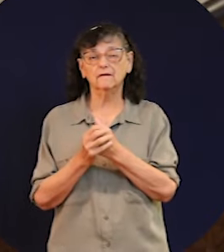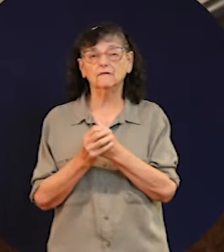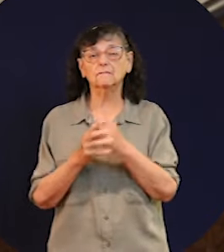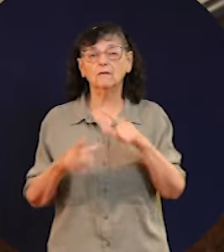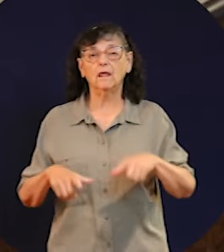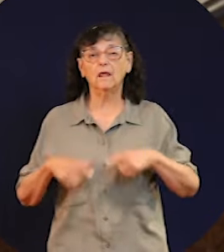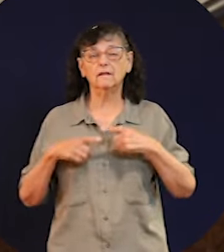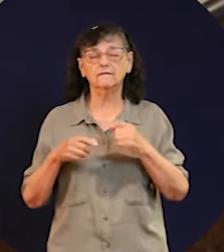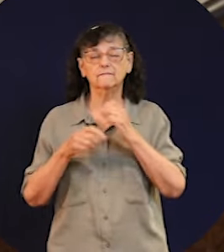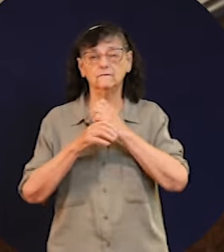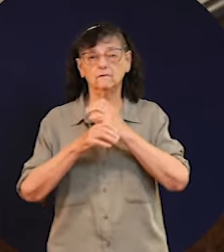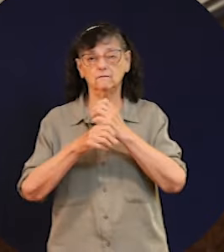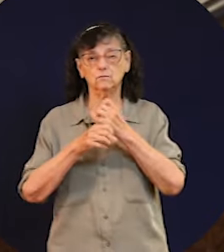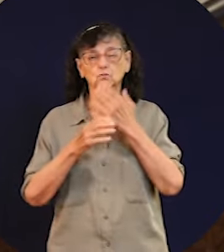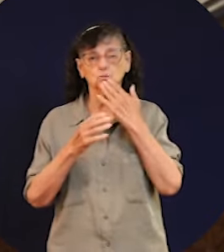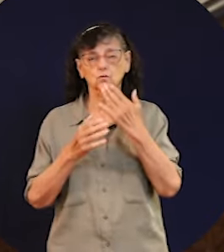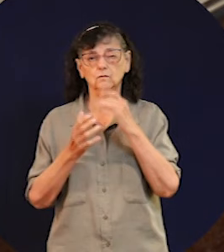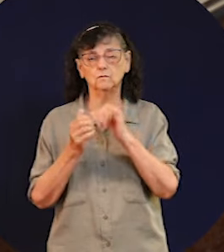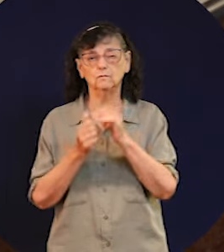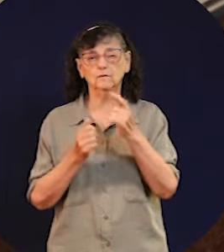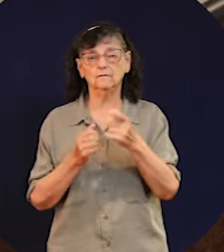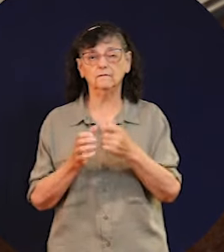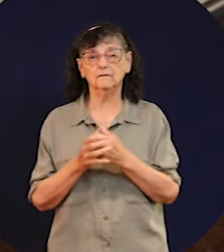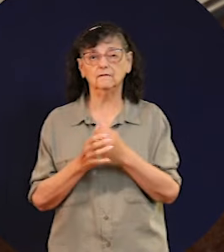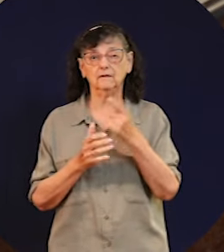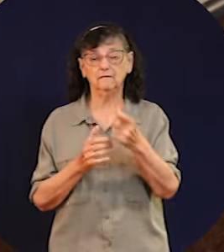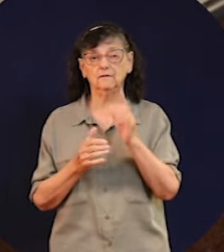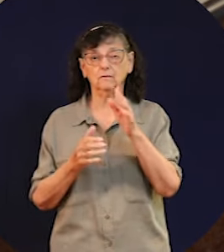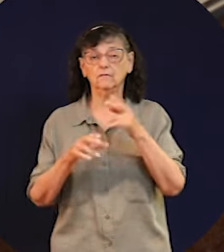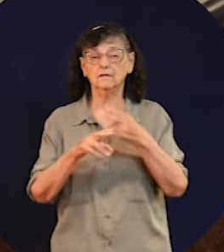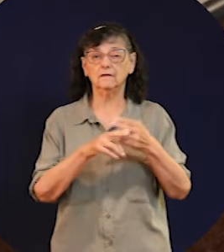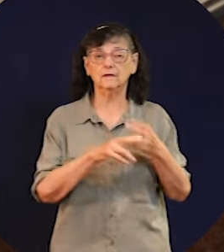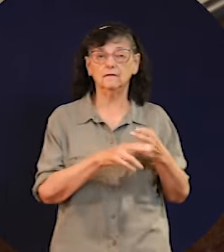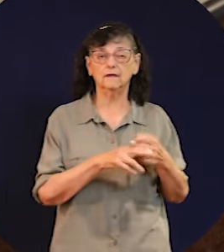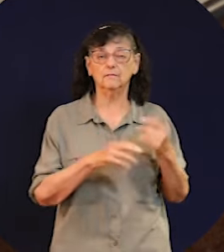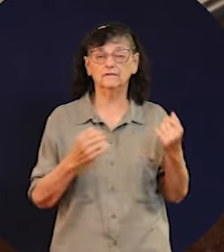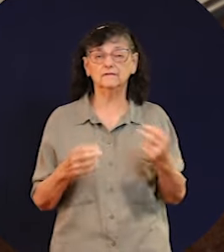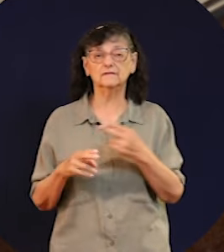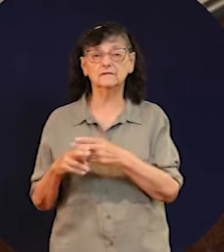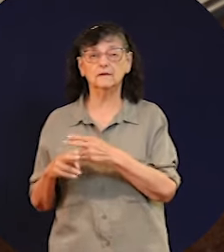habitará confiadamente, y a él lo llamarán